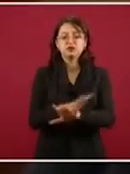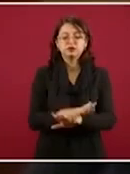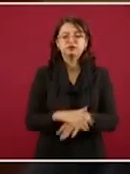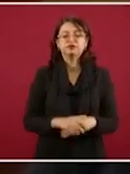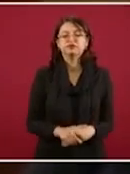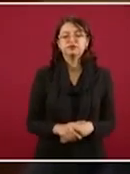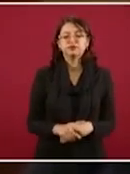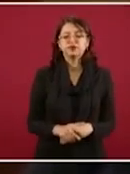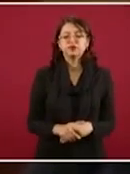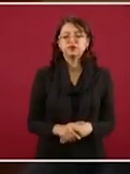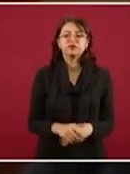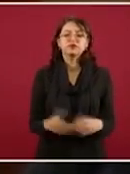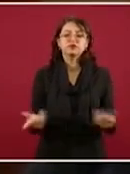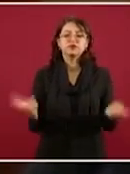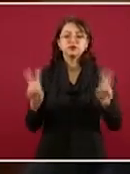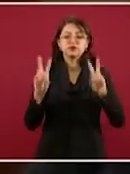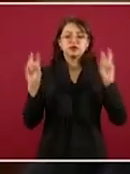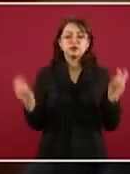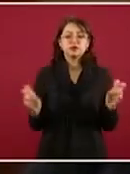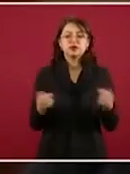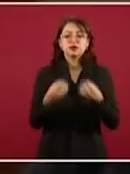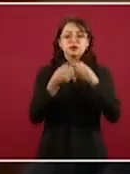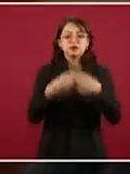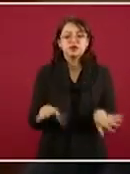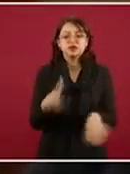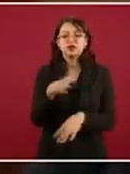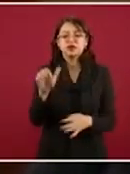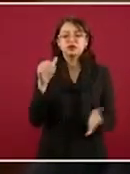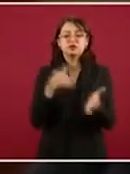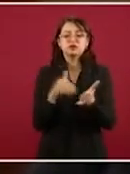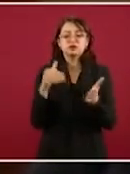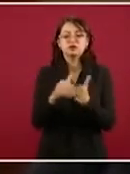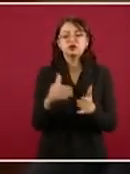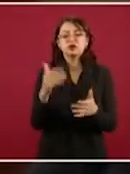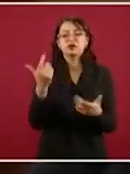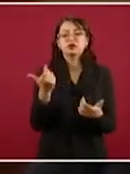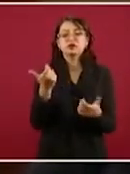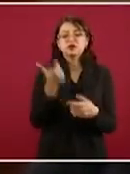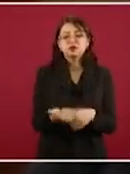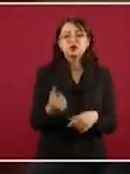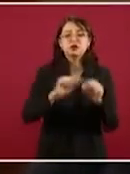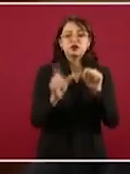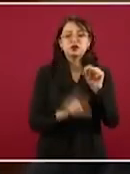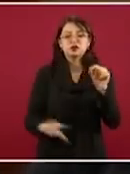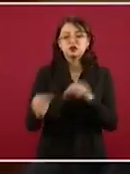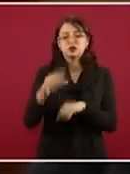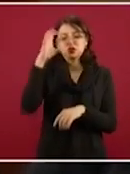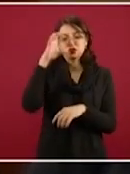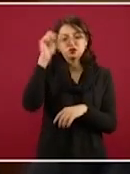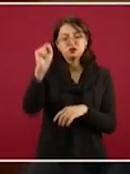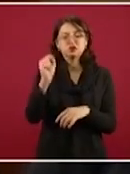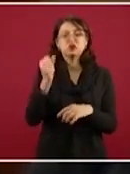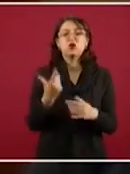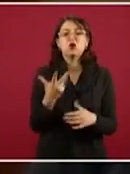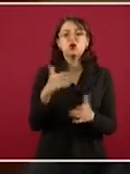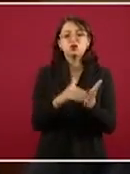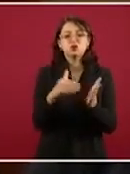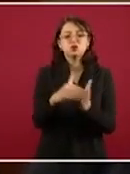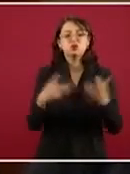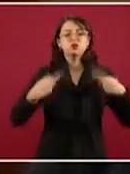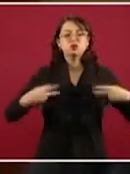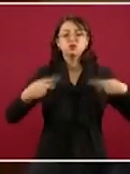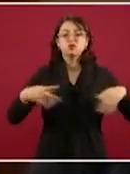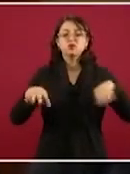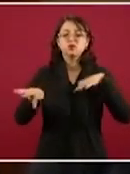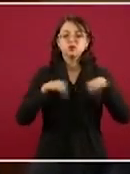Se estima que por este tema hay pérdidas de 500 mil millones de pesos a nivel nacional por este concepto, con 8 millones de